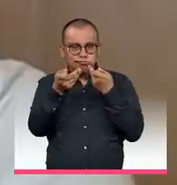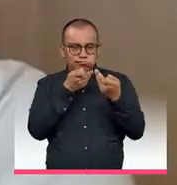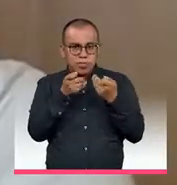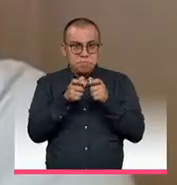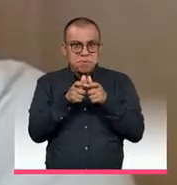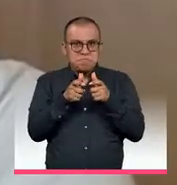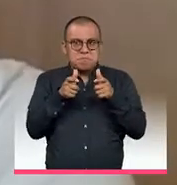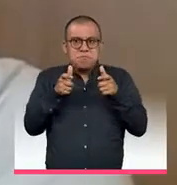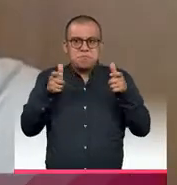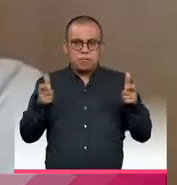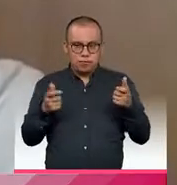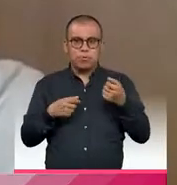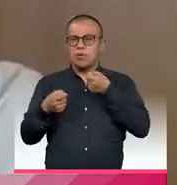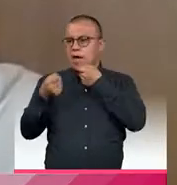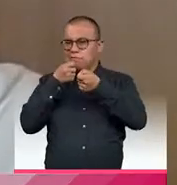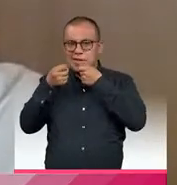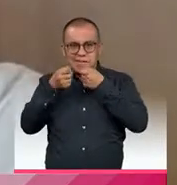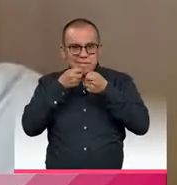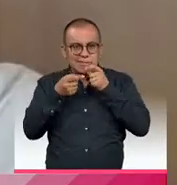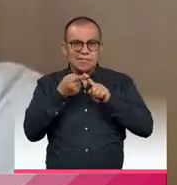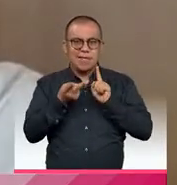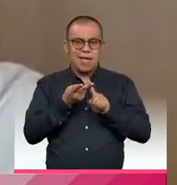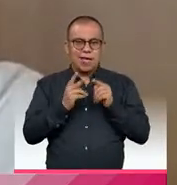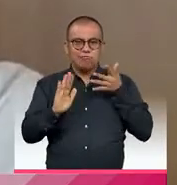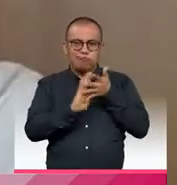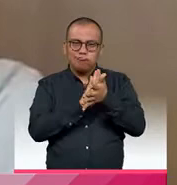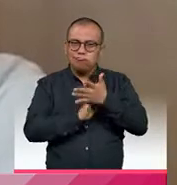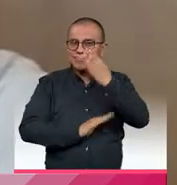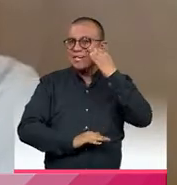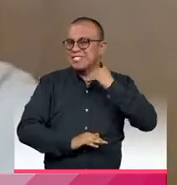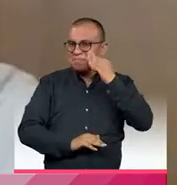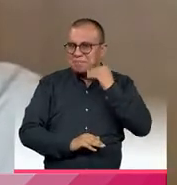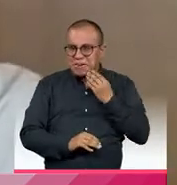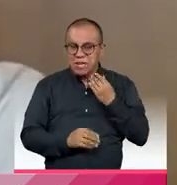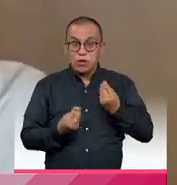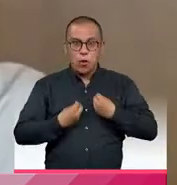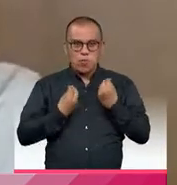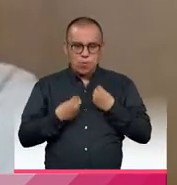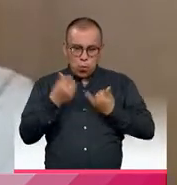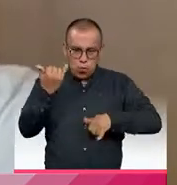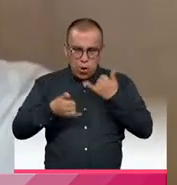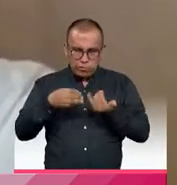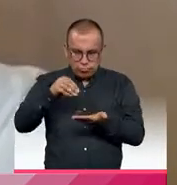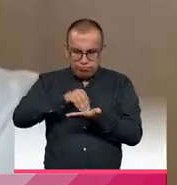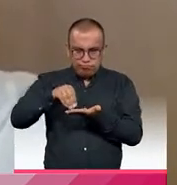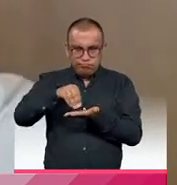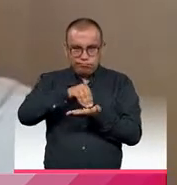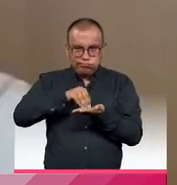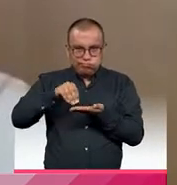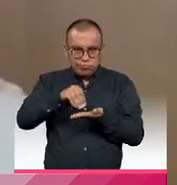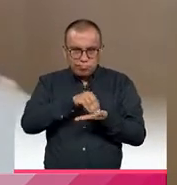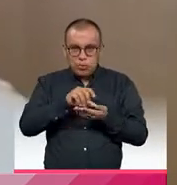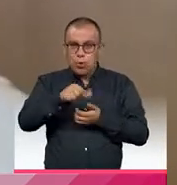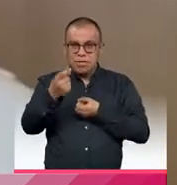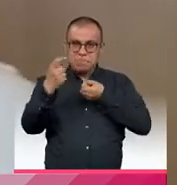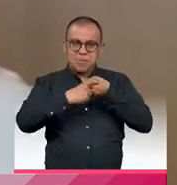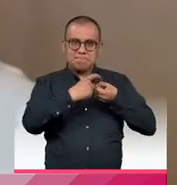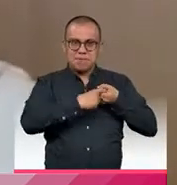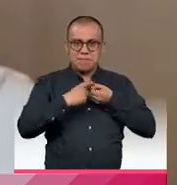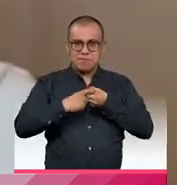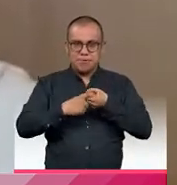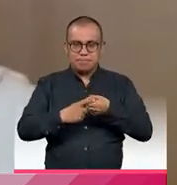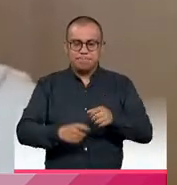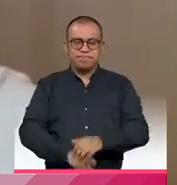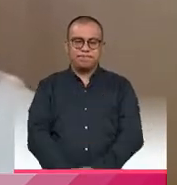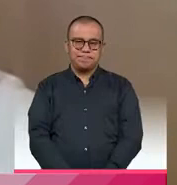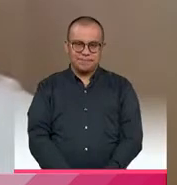subiendo entrevistas, contar anécdotas, hacer en vivo jugando ajedrez con los seguidores,